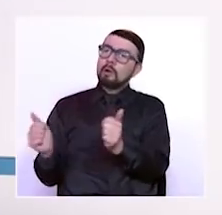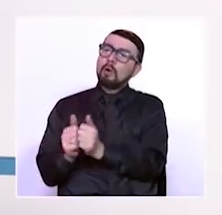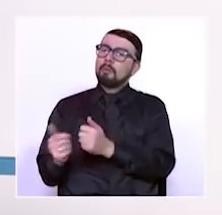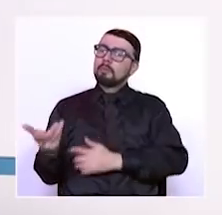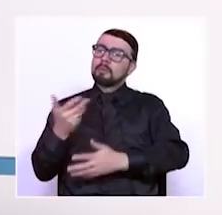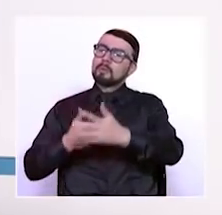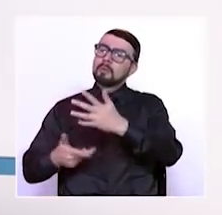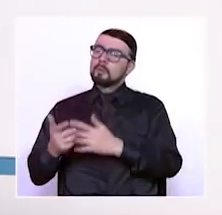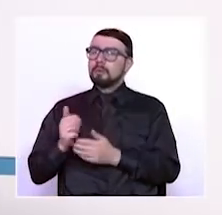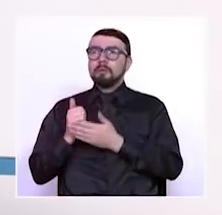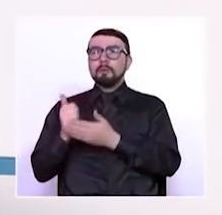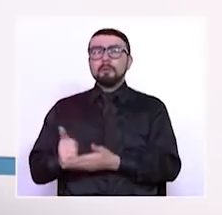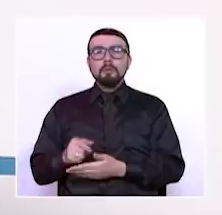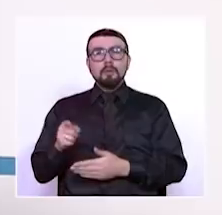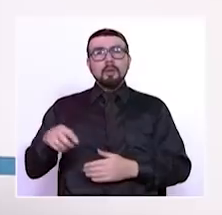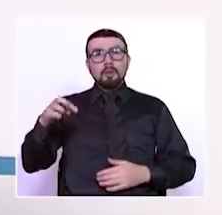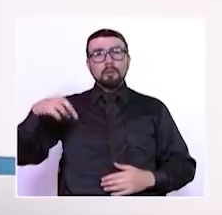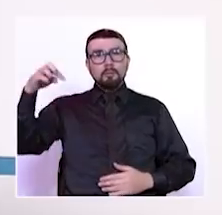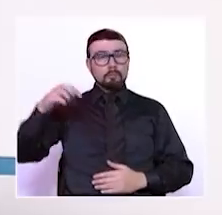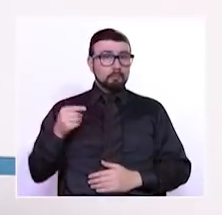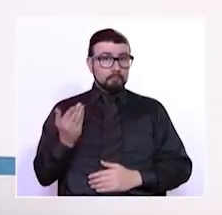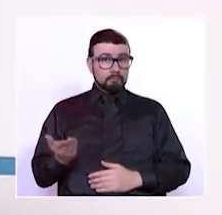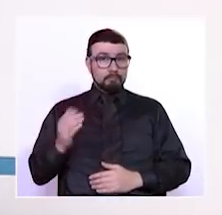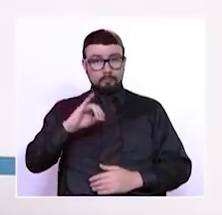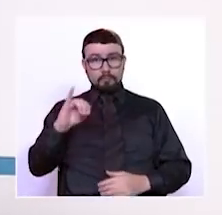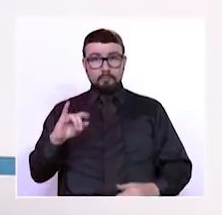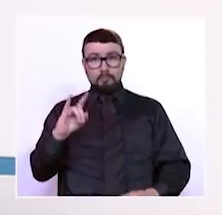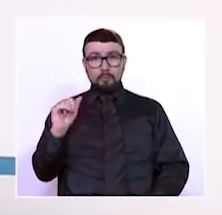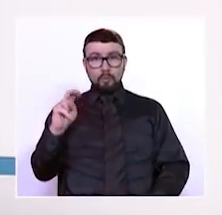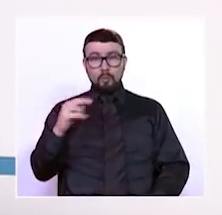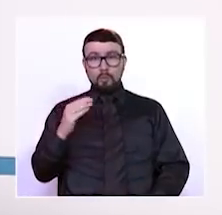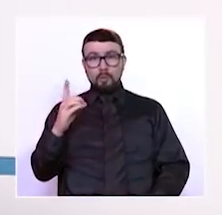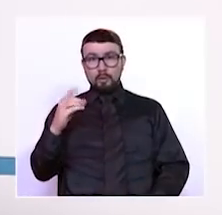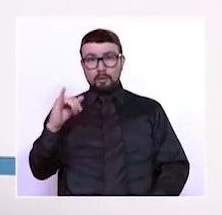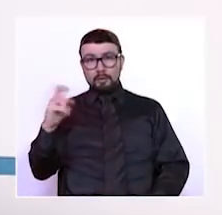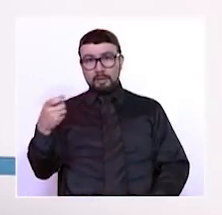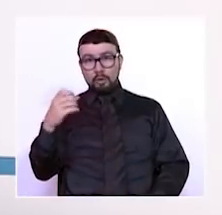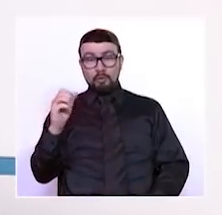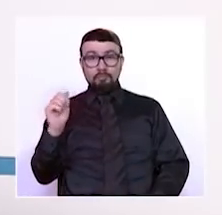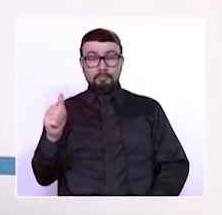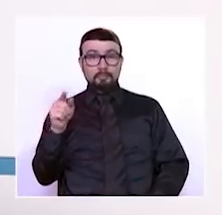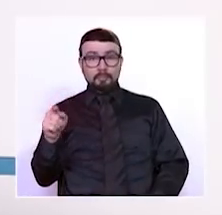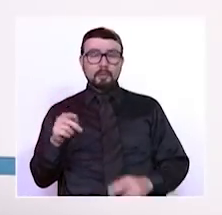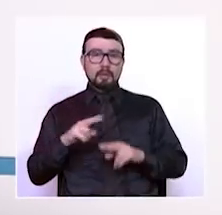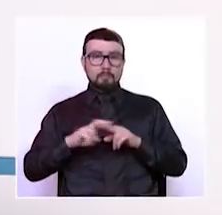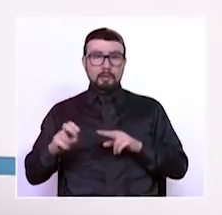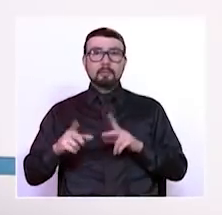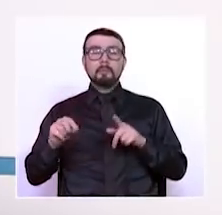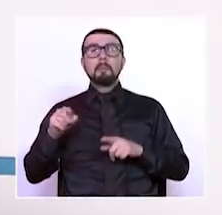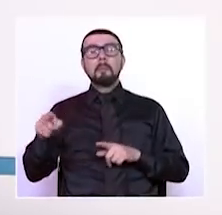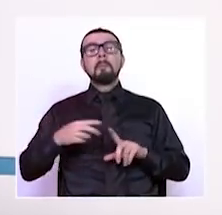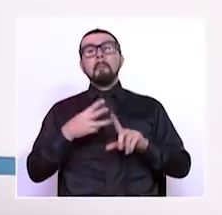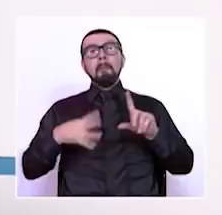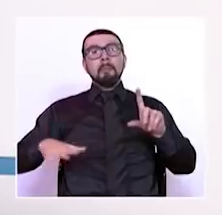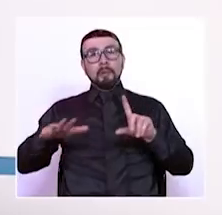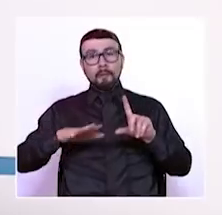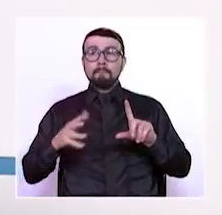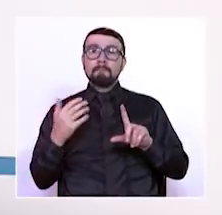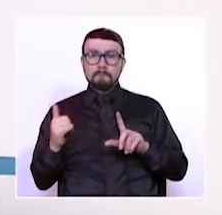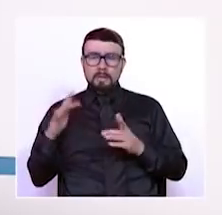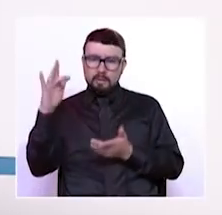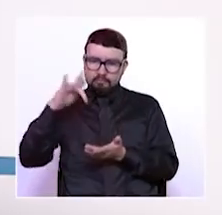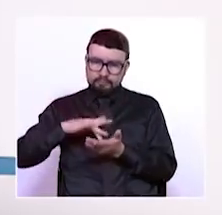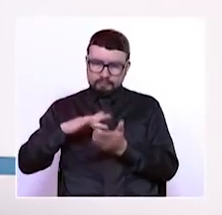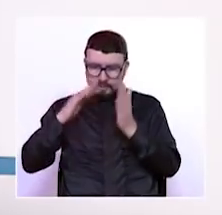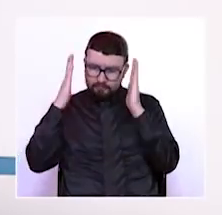acompañamiento profesional, y el doctor Juan Diego Osa está en Manizales y en Dos Quebradas, donde atiende la consulta también